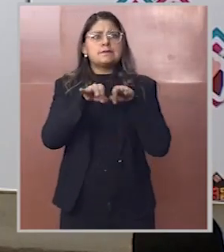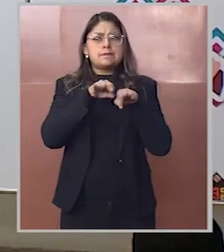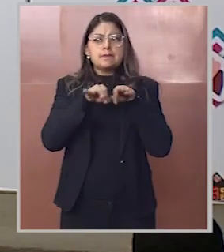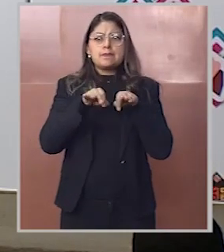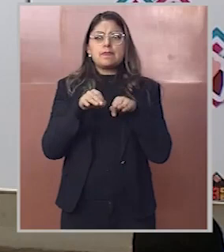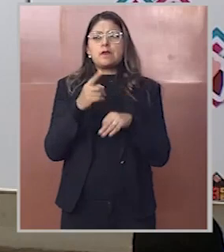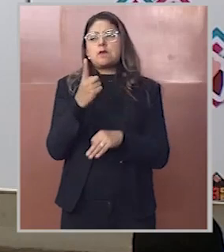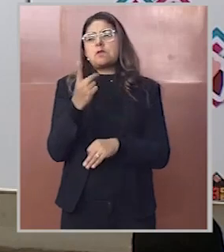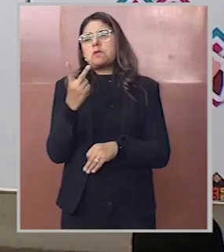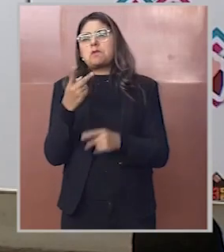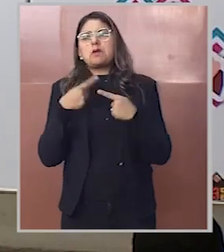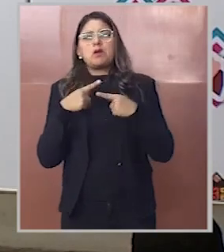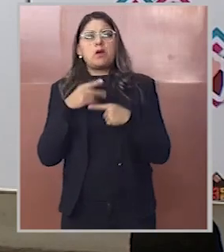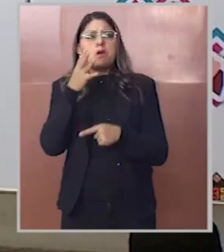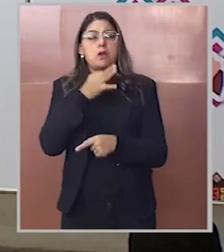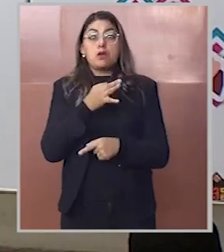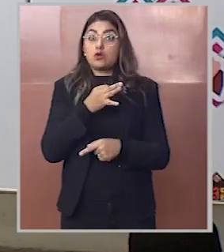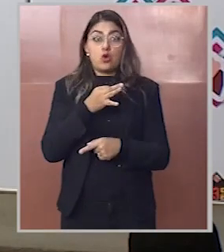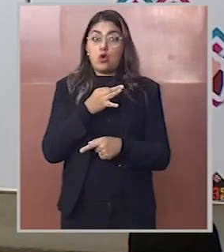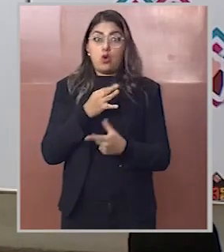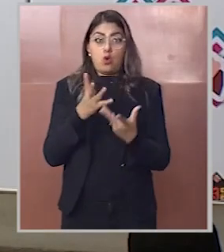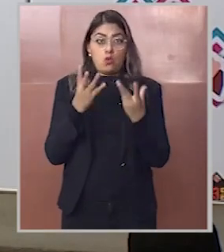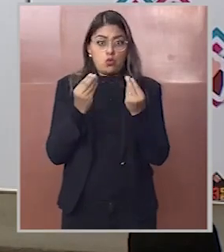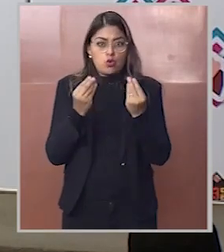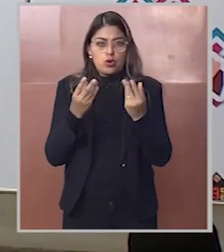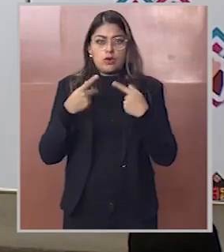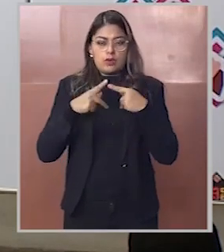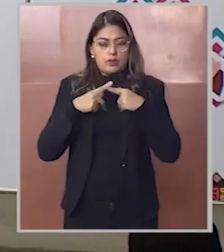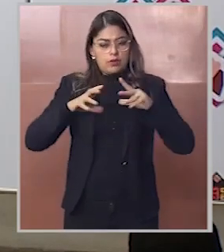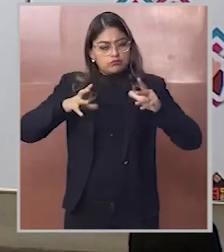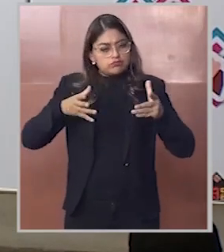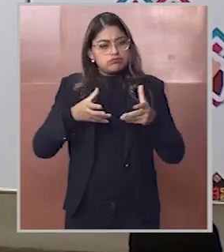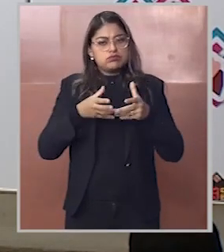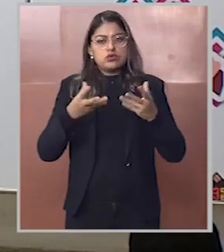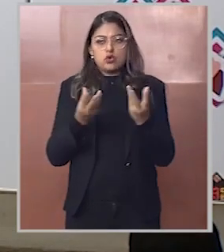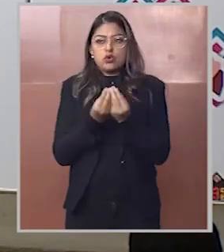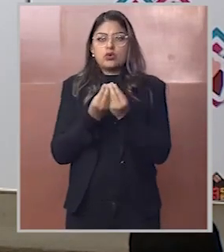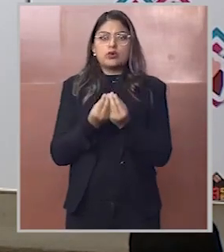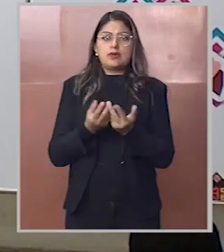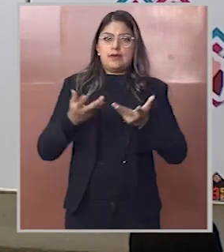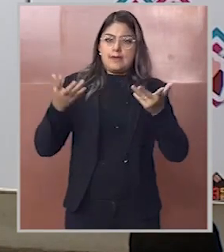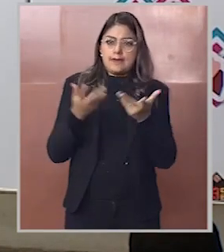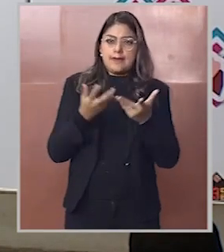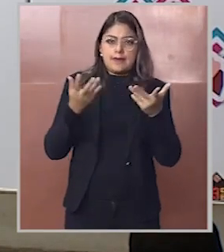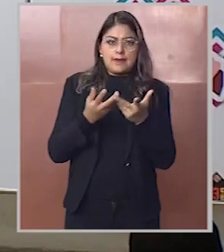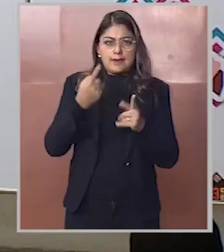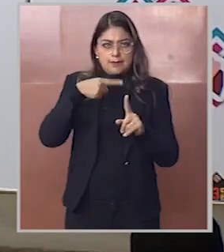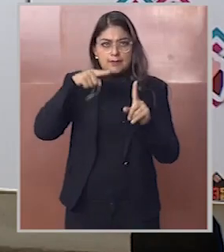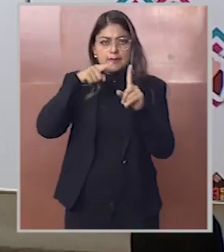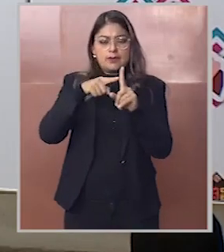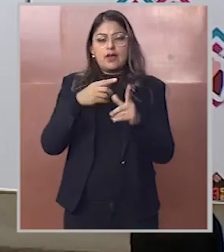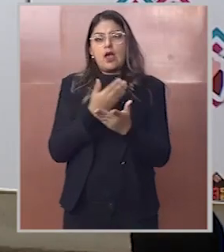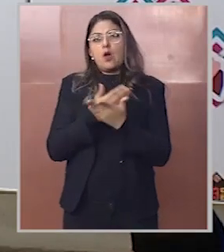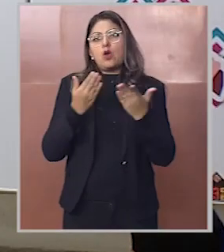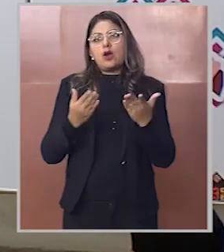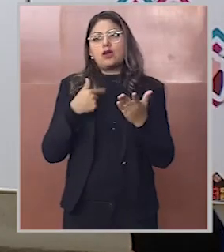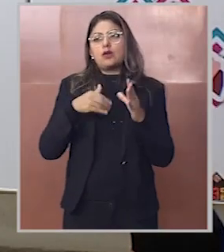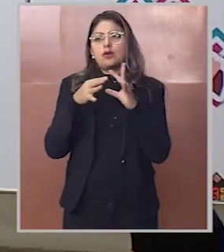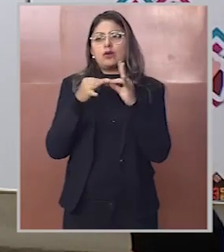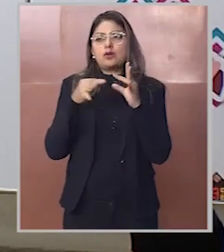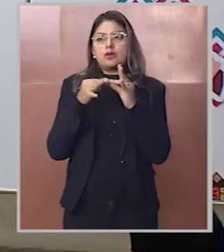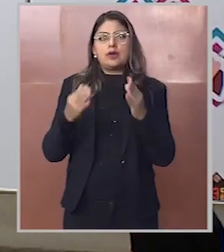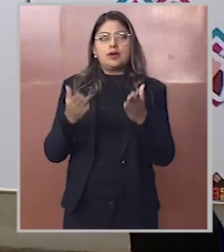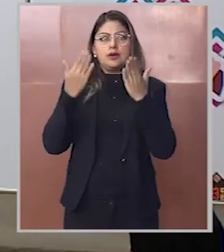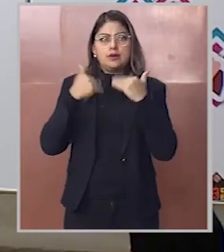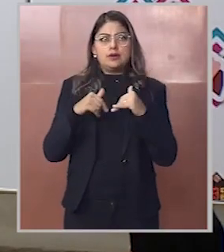mejor esfuerzo y su mejor voluntad no entonces dicho esto a la siguiente lámina voy a pasar muy rápidamente creo que